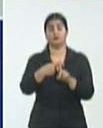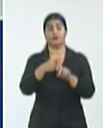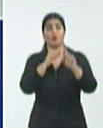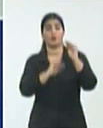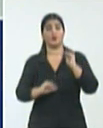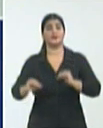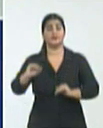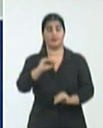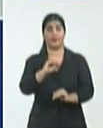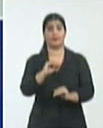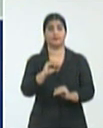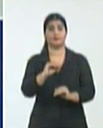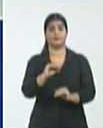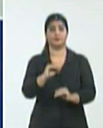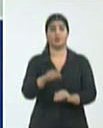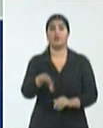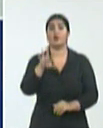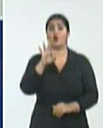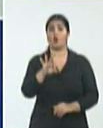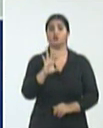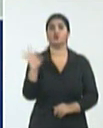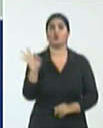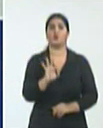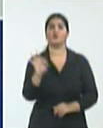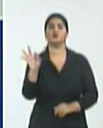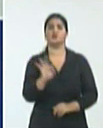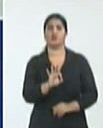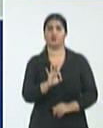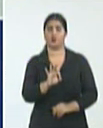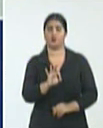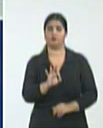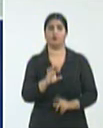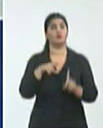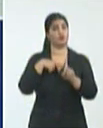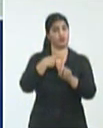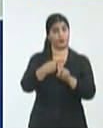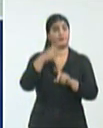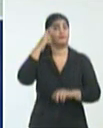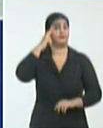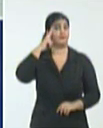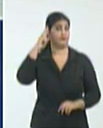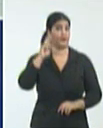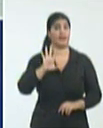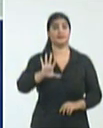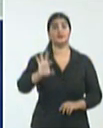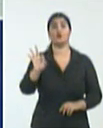por encima del 8%. Recuerden siempre que el 5% era